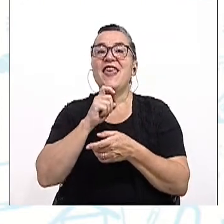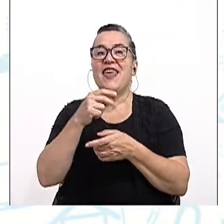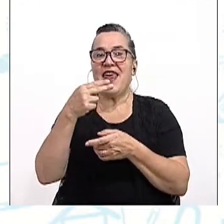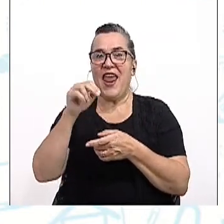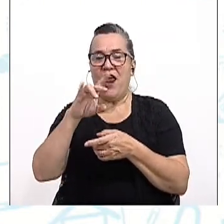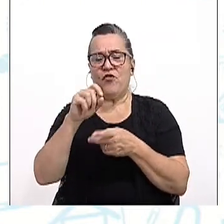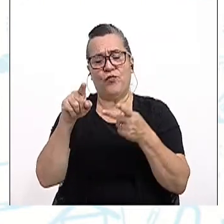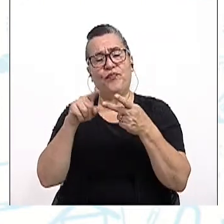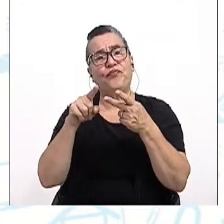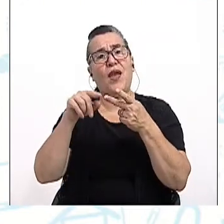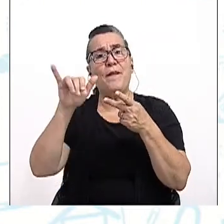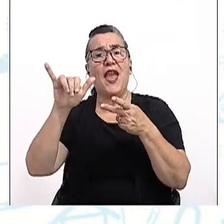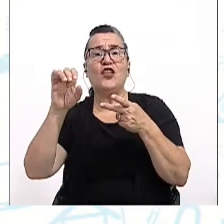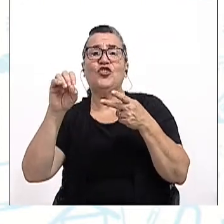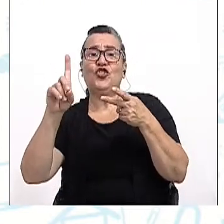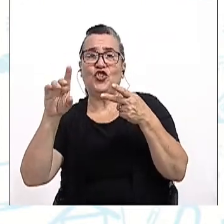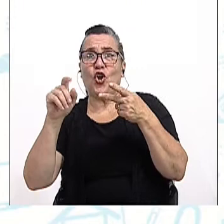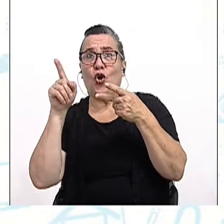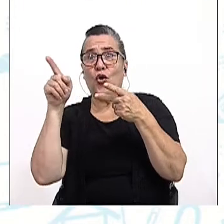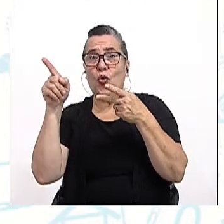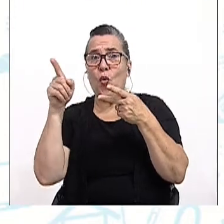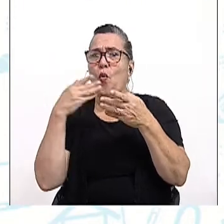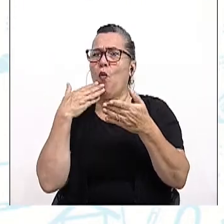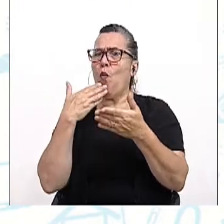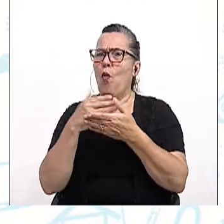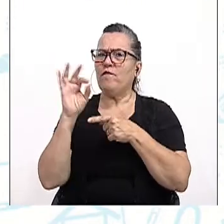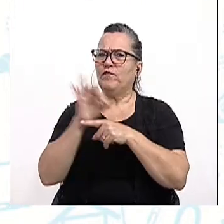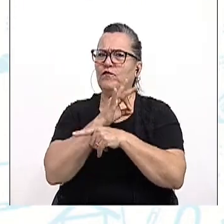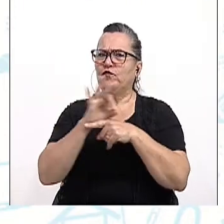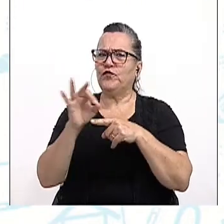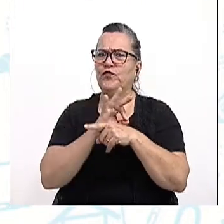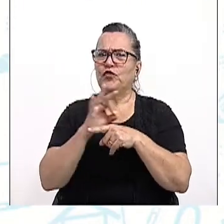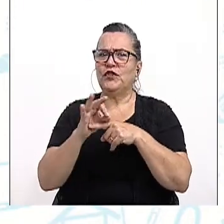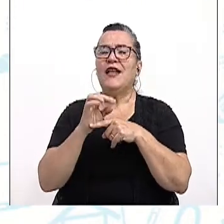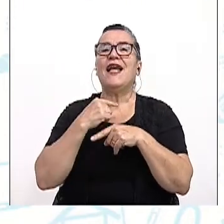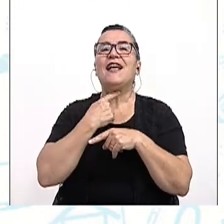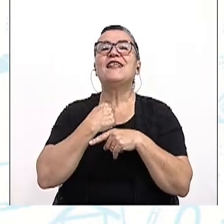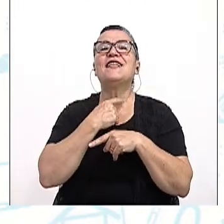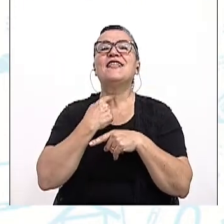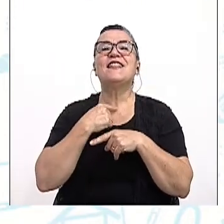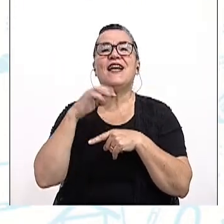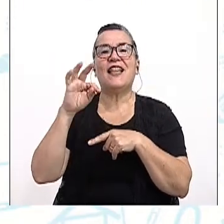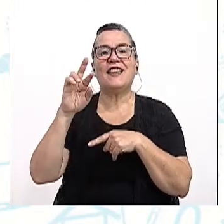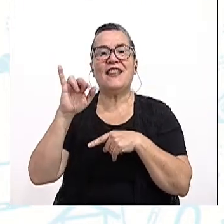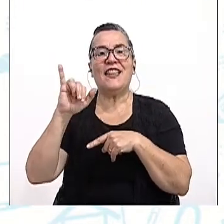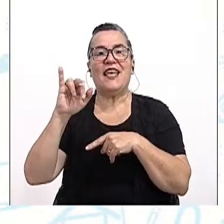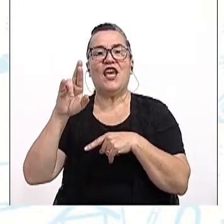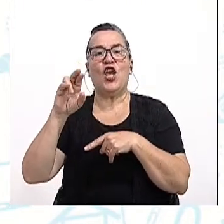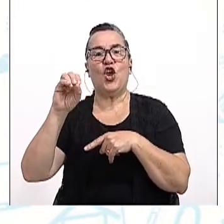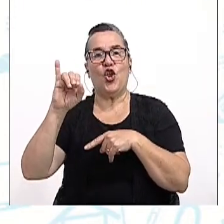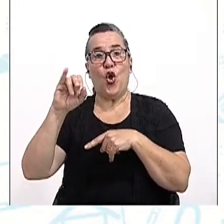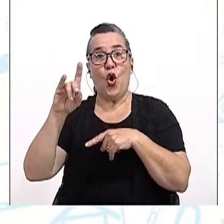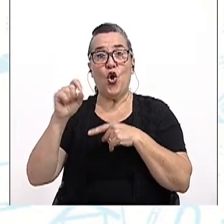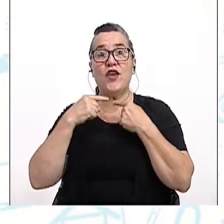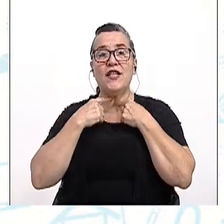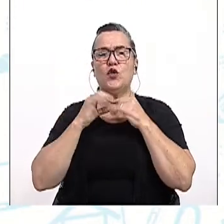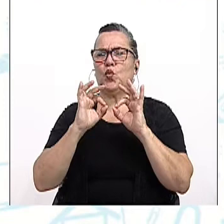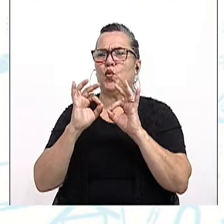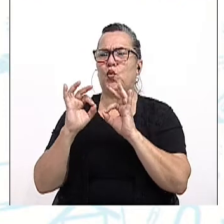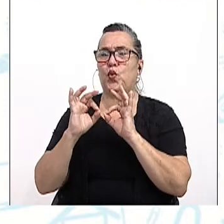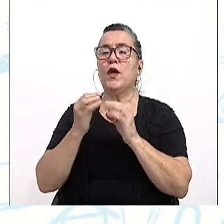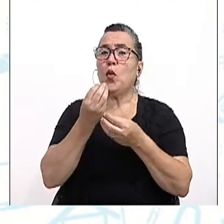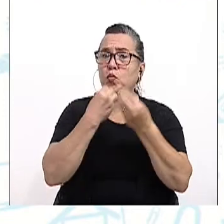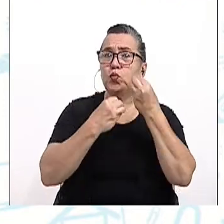el yodo, que se utiliza para el buen funcionamiento de la glándula tiroides. muchos de estos elementos los podemos consumir en